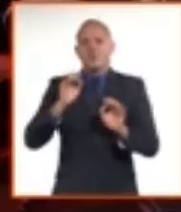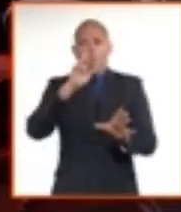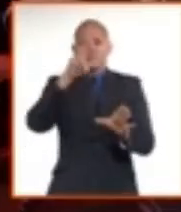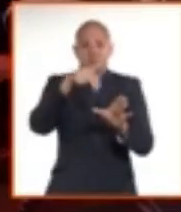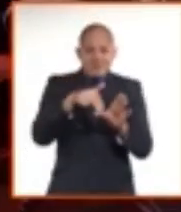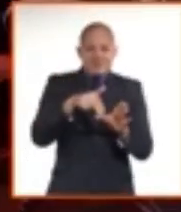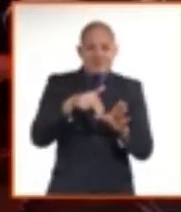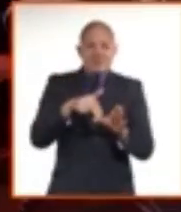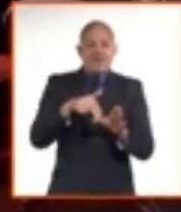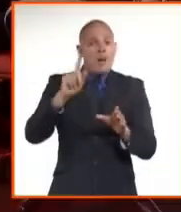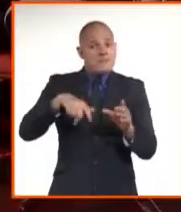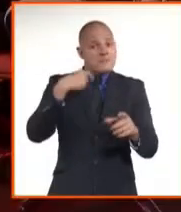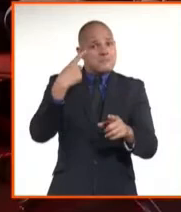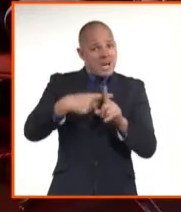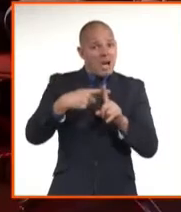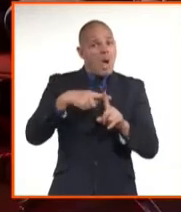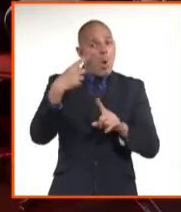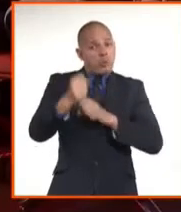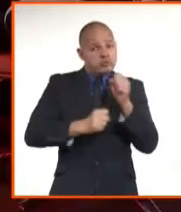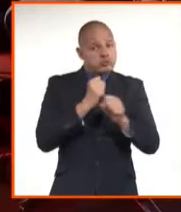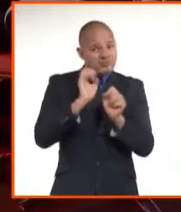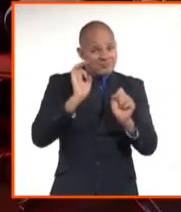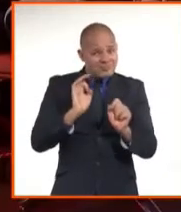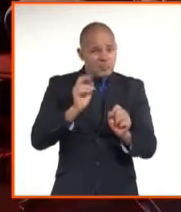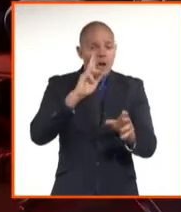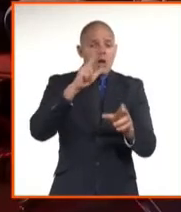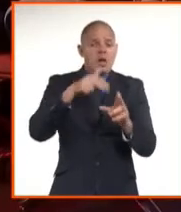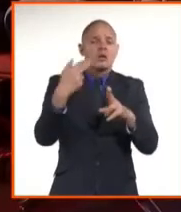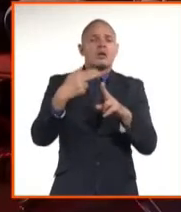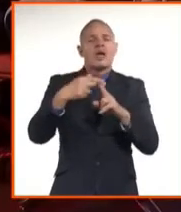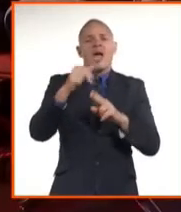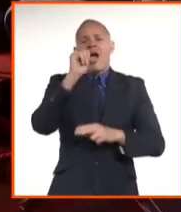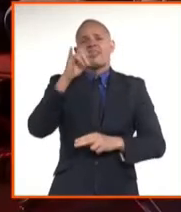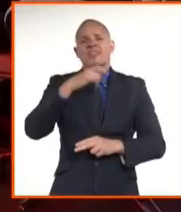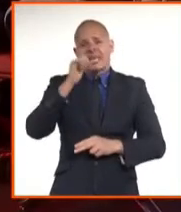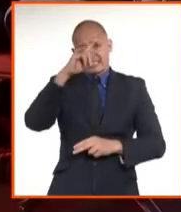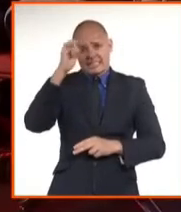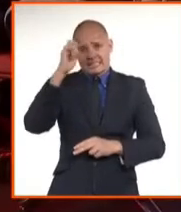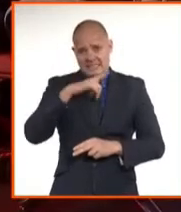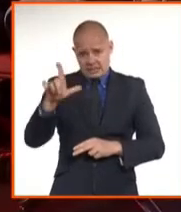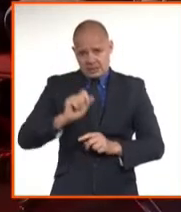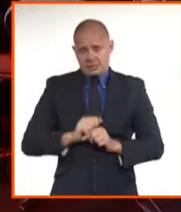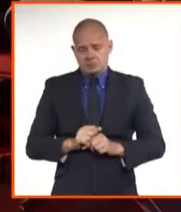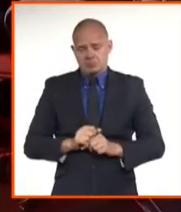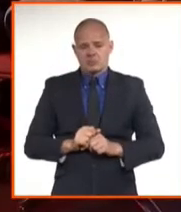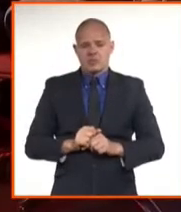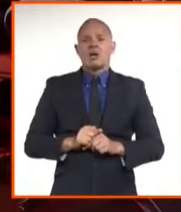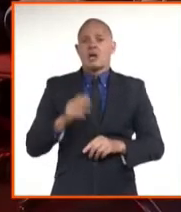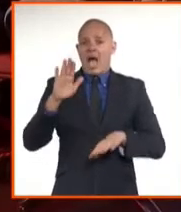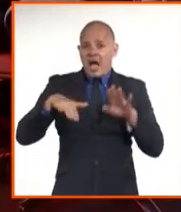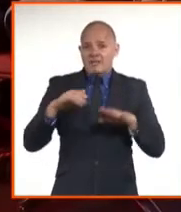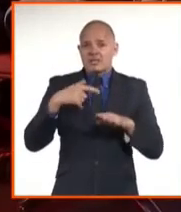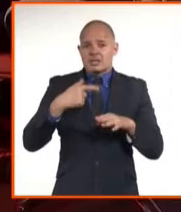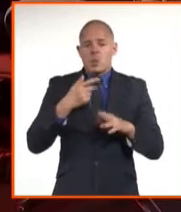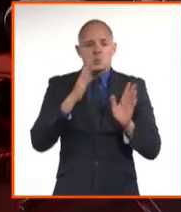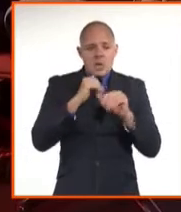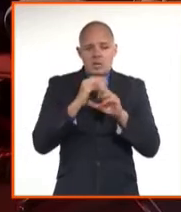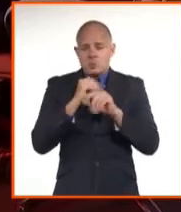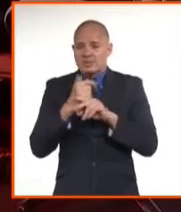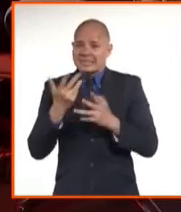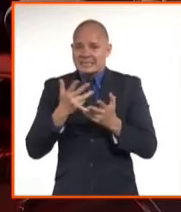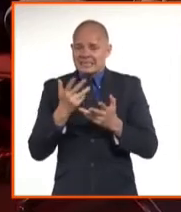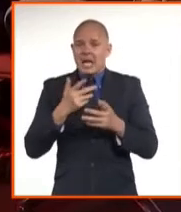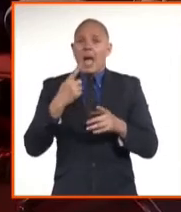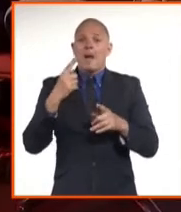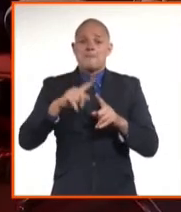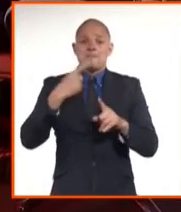diésel, que es el que se utiliza en la generación de electricidad, y el aumento también en los últimos días de la demanda del sistema,